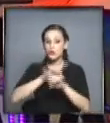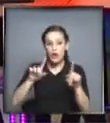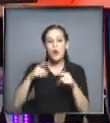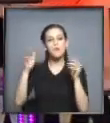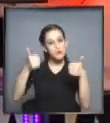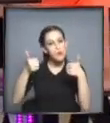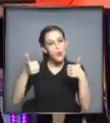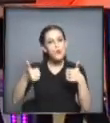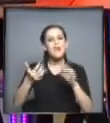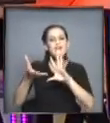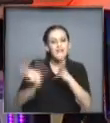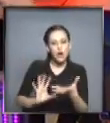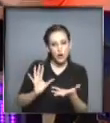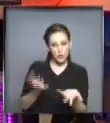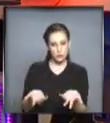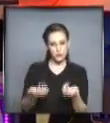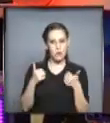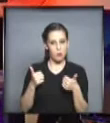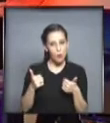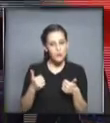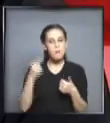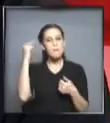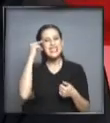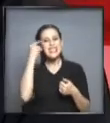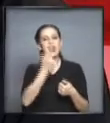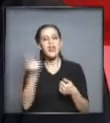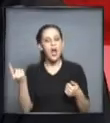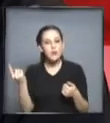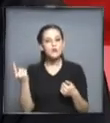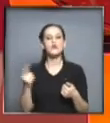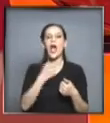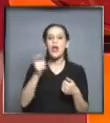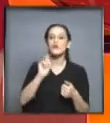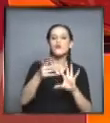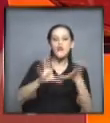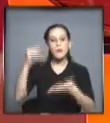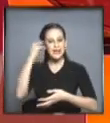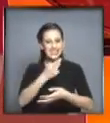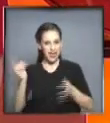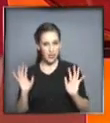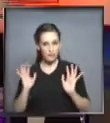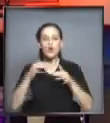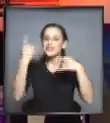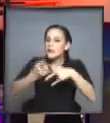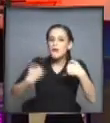buenísimo las posturas, está buenísimo los puntos de vista. Cada uno tiene su forma de pensar, obviamente, que